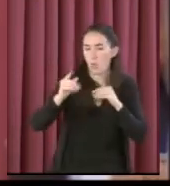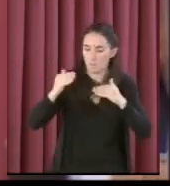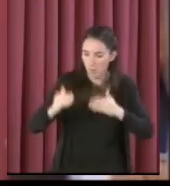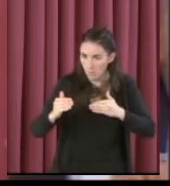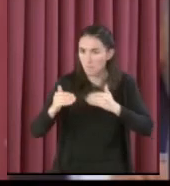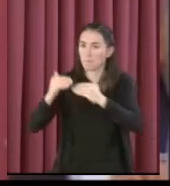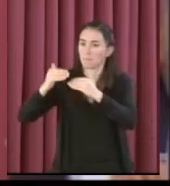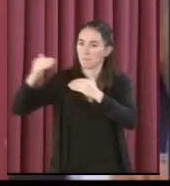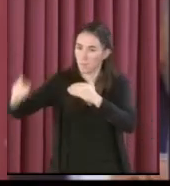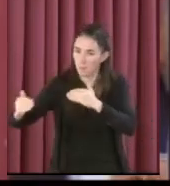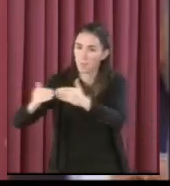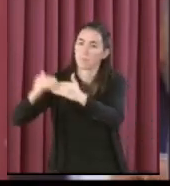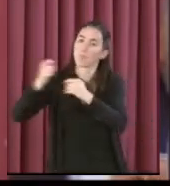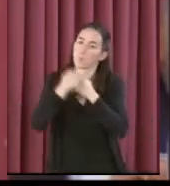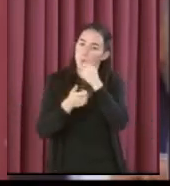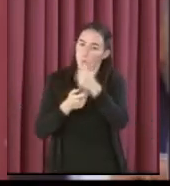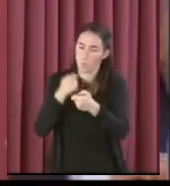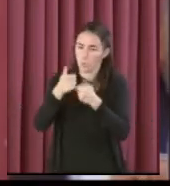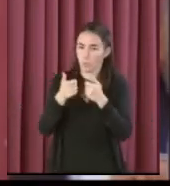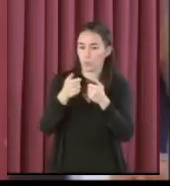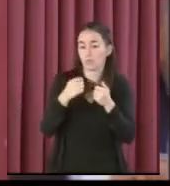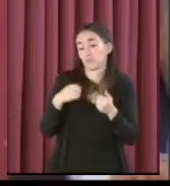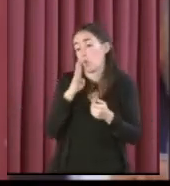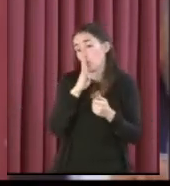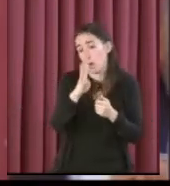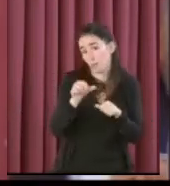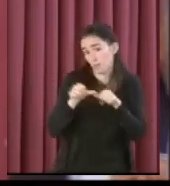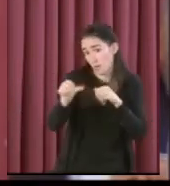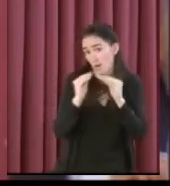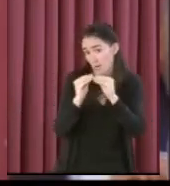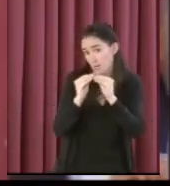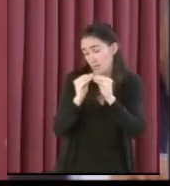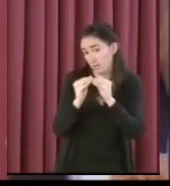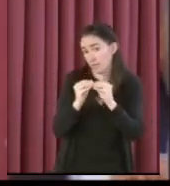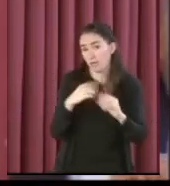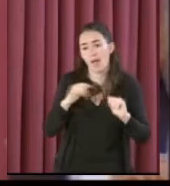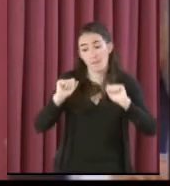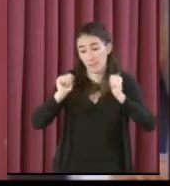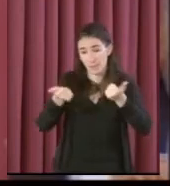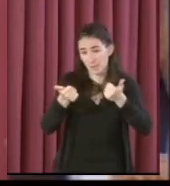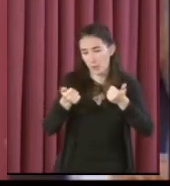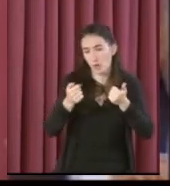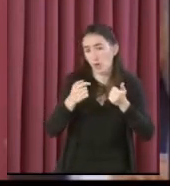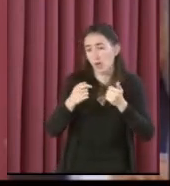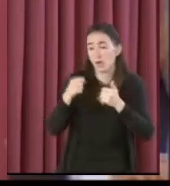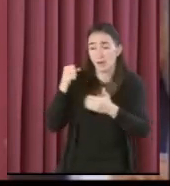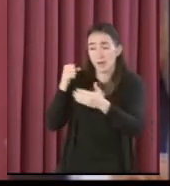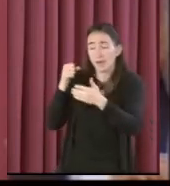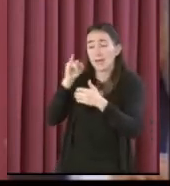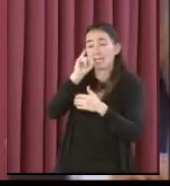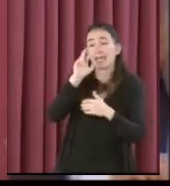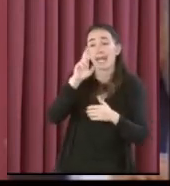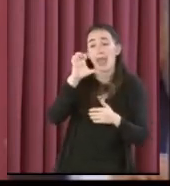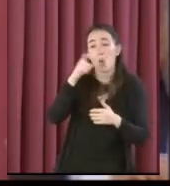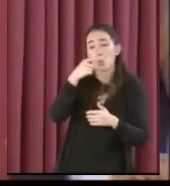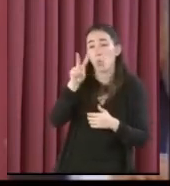y el actual se concentrarán los esfuerzos en los 6 kilómetros más orientales, los que discurren desde el final del Parque de